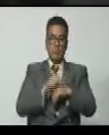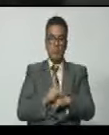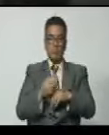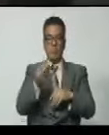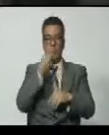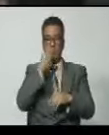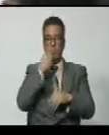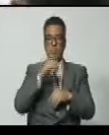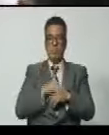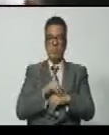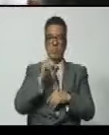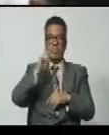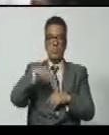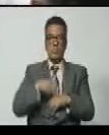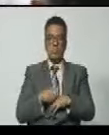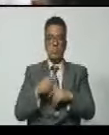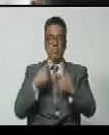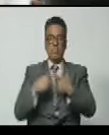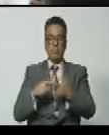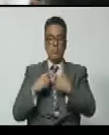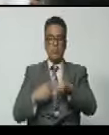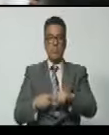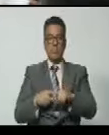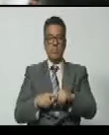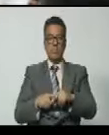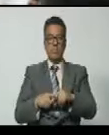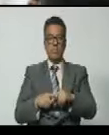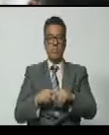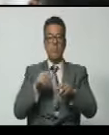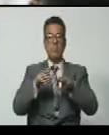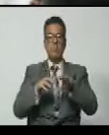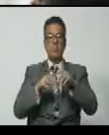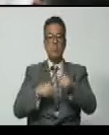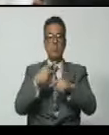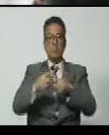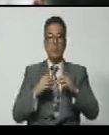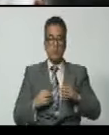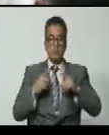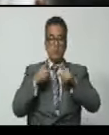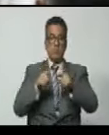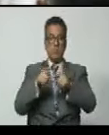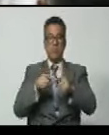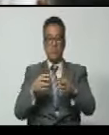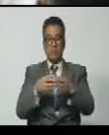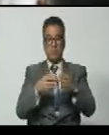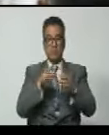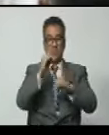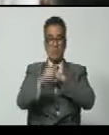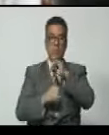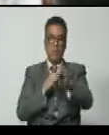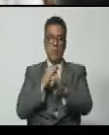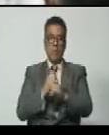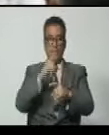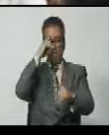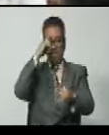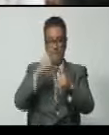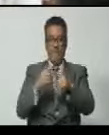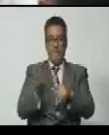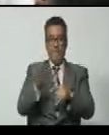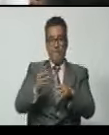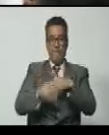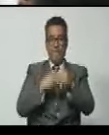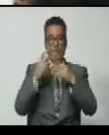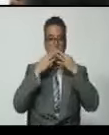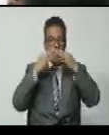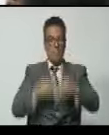la Alimentación en diferentes estados y va a este organismo internacional cuyo objetivo fundamental es